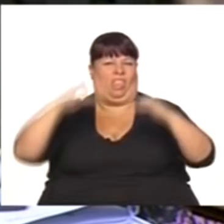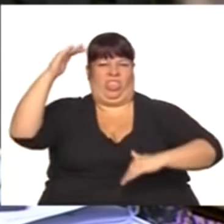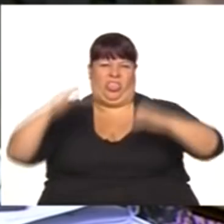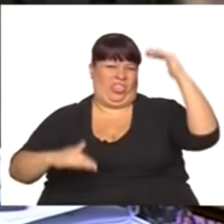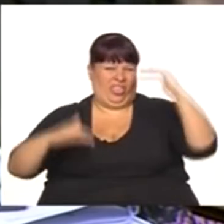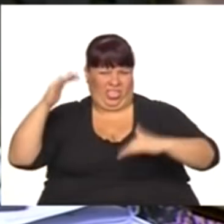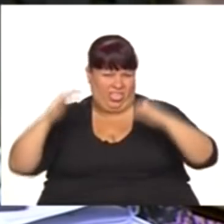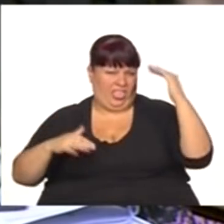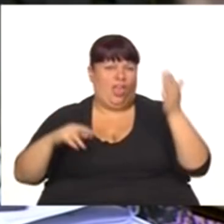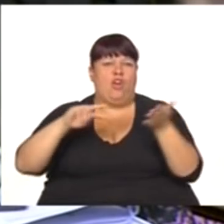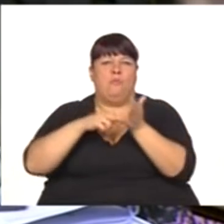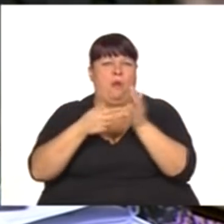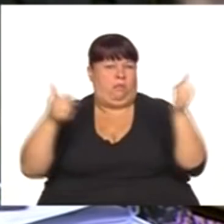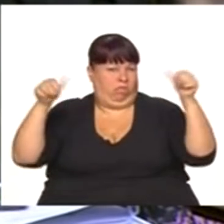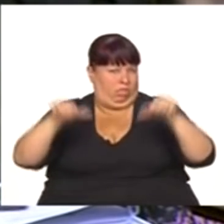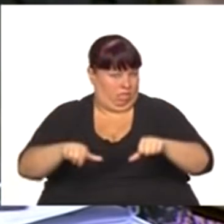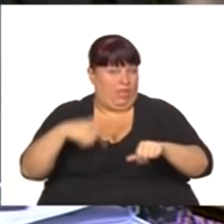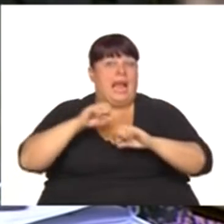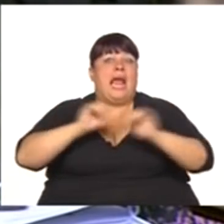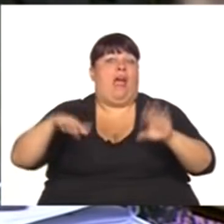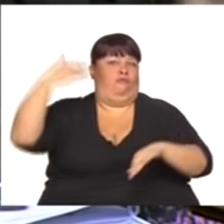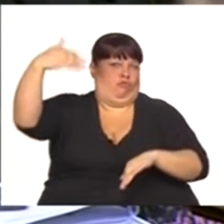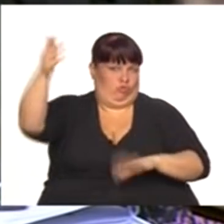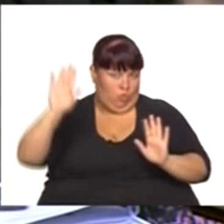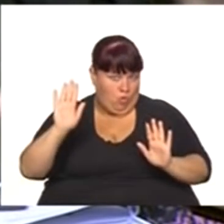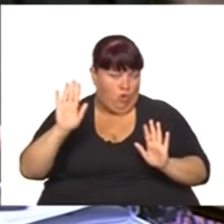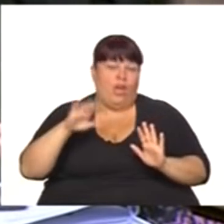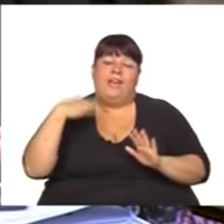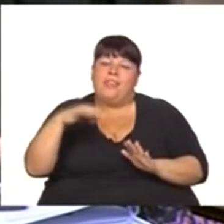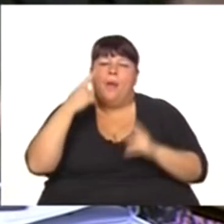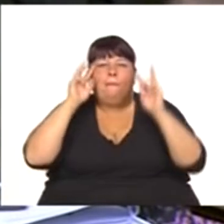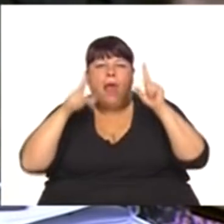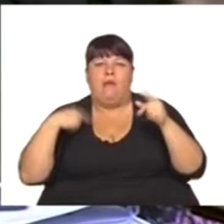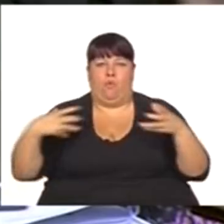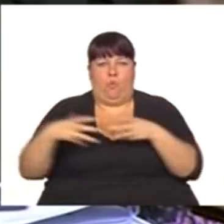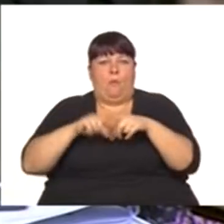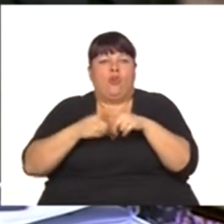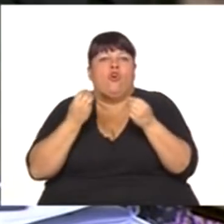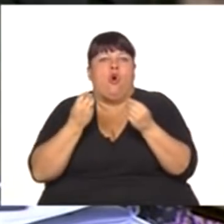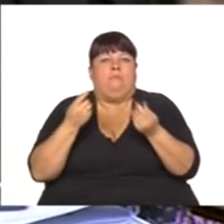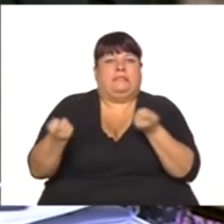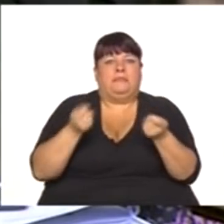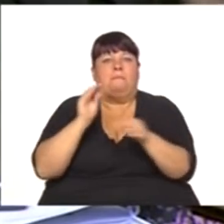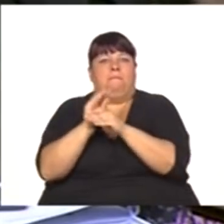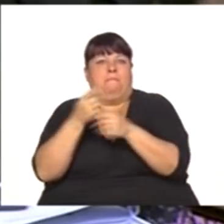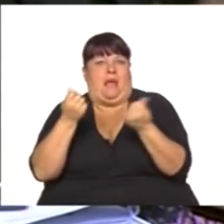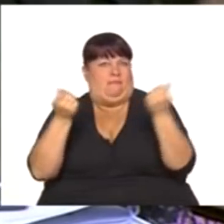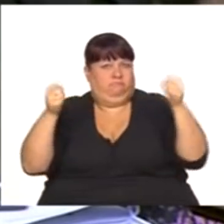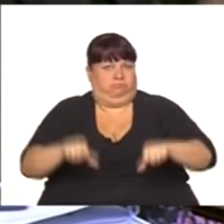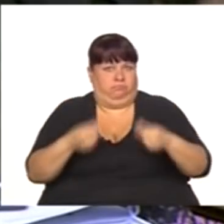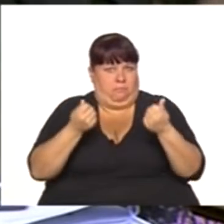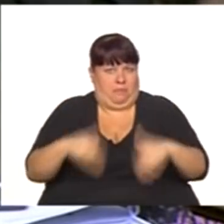inequidades y un déficit muy importante que se va a agravar a futuro, y entonces tenemos que ver como clase política cómo cubrimos ese déficit.